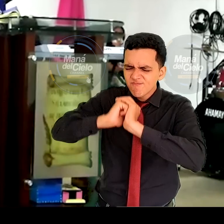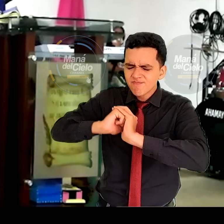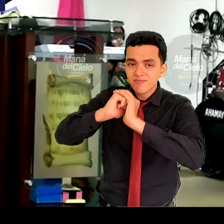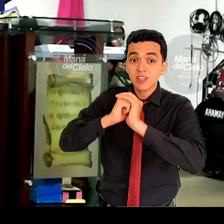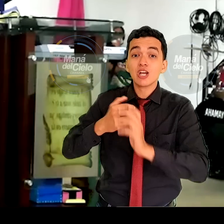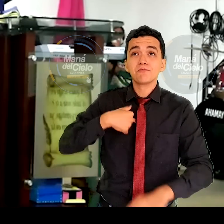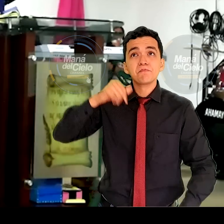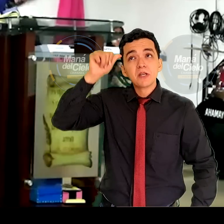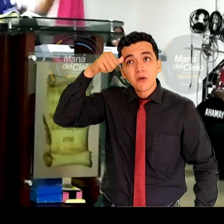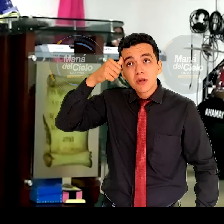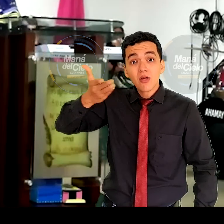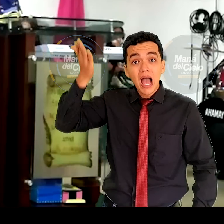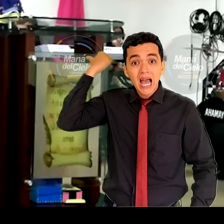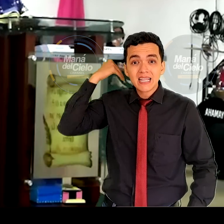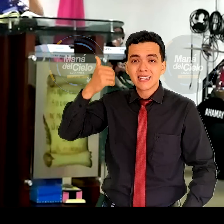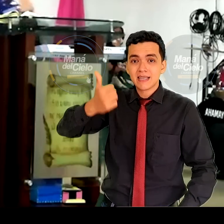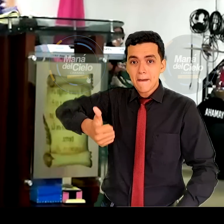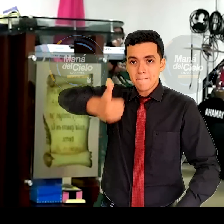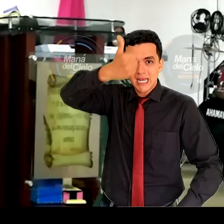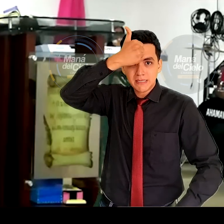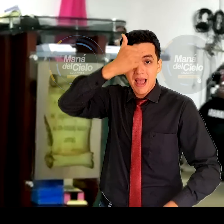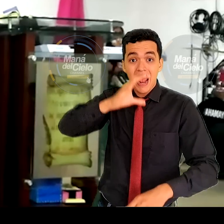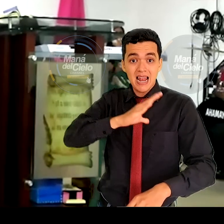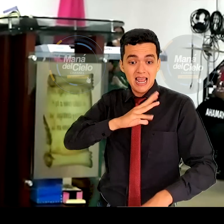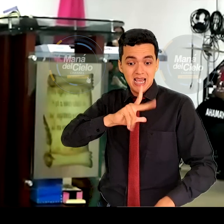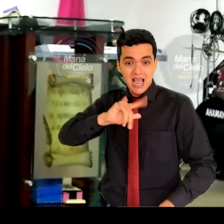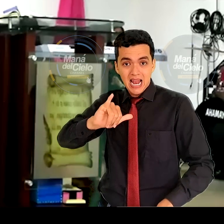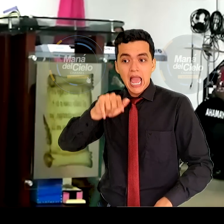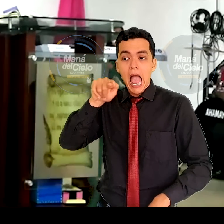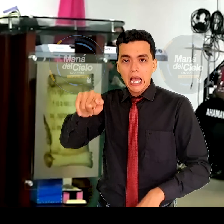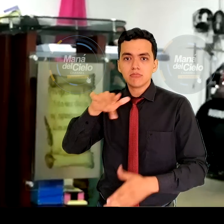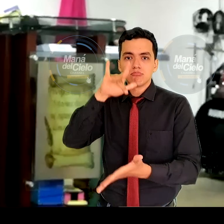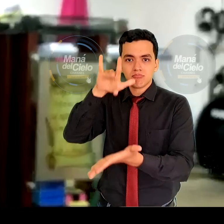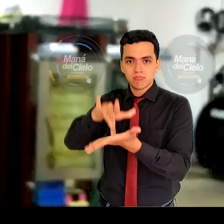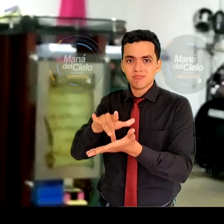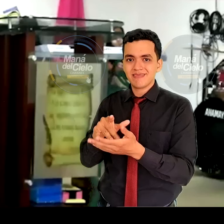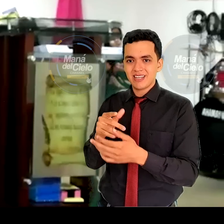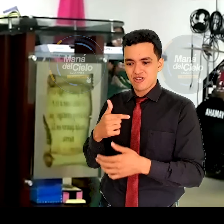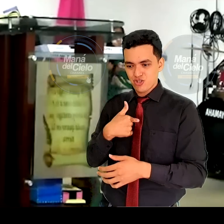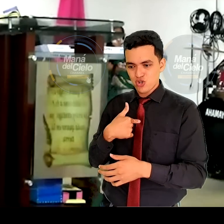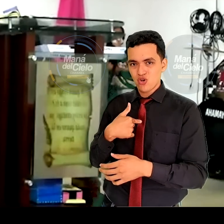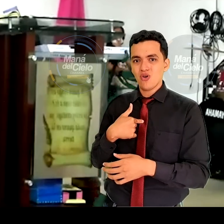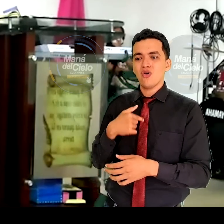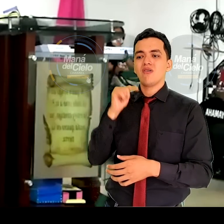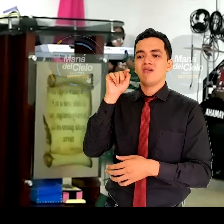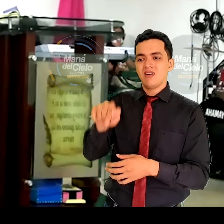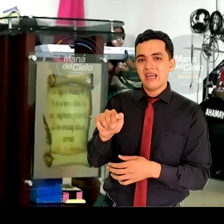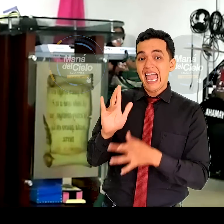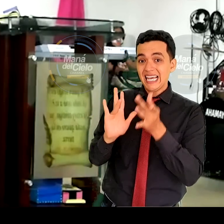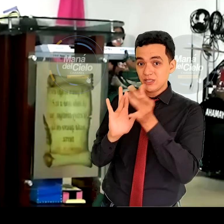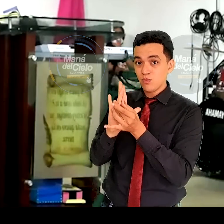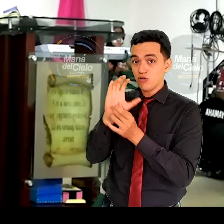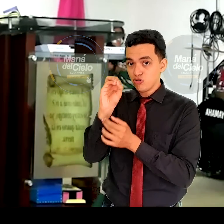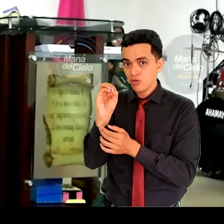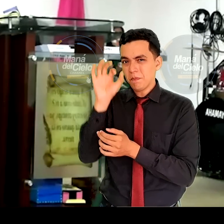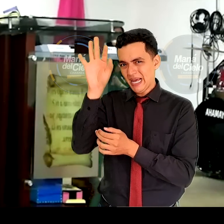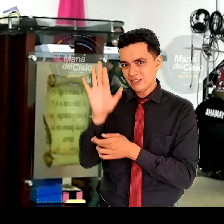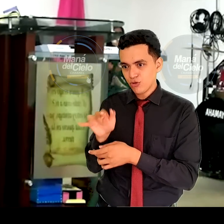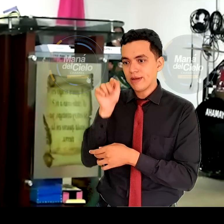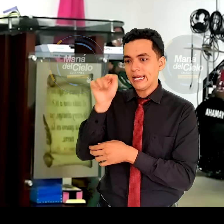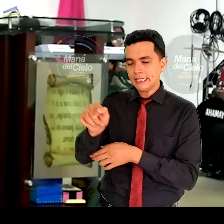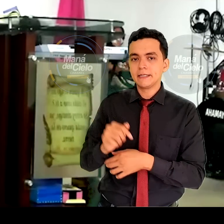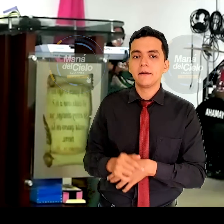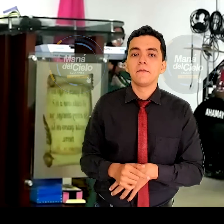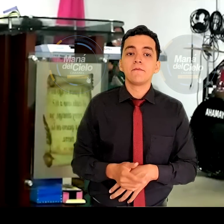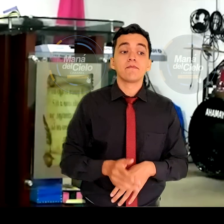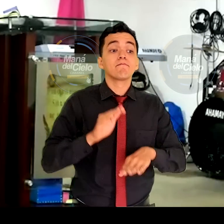de pastores en la iglesia central de Cali, cada vez que teníamos nuestros 3 días de ayuno, la primera vez que Dios me movió a eso, íbamos en el segundo día de ayuno, y yo le dije a